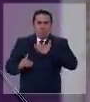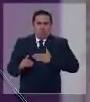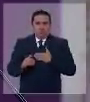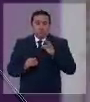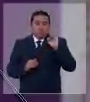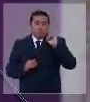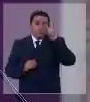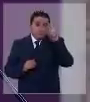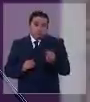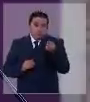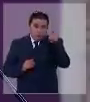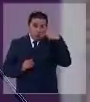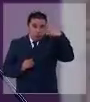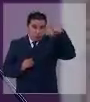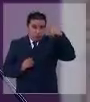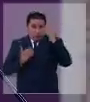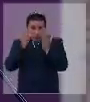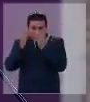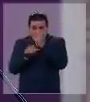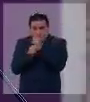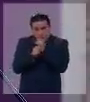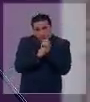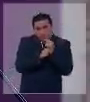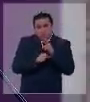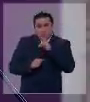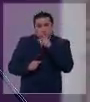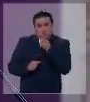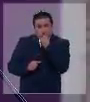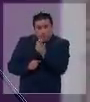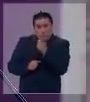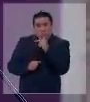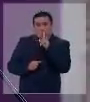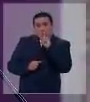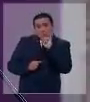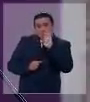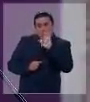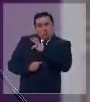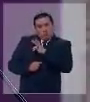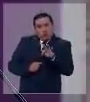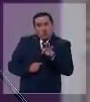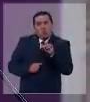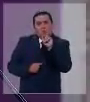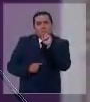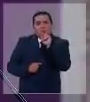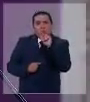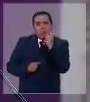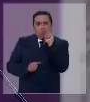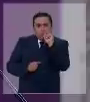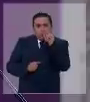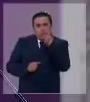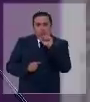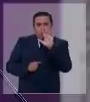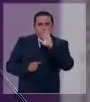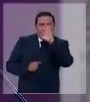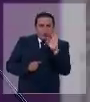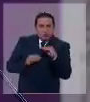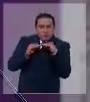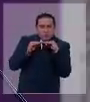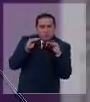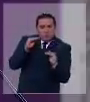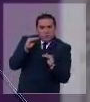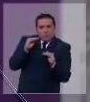menos 0.5 del PIB más si cerráramos la brecha de participación entre el hombre y la mujer. ¿Qué estamos proponiendo? Estamos proponiendo